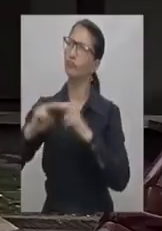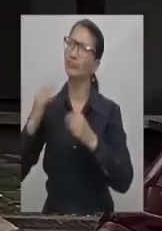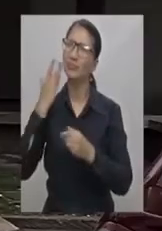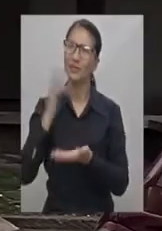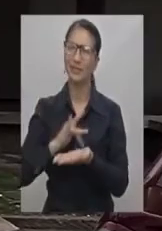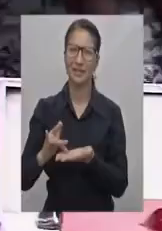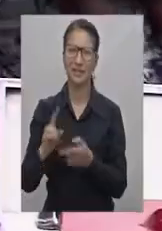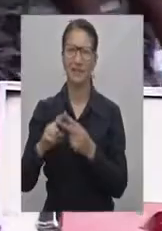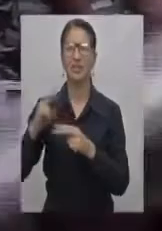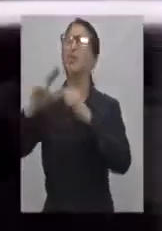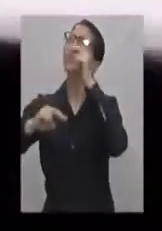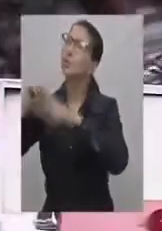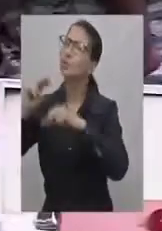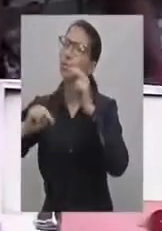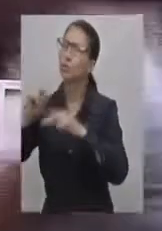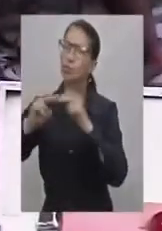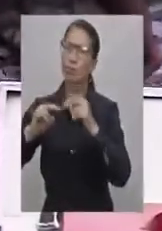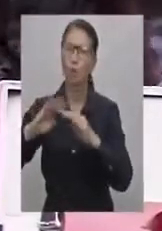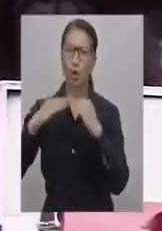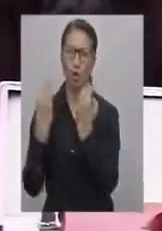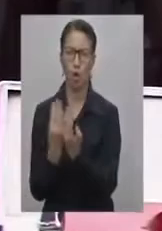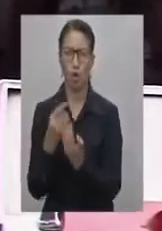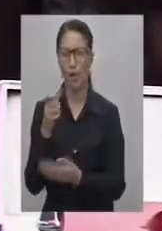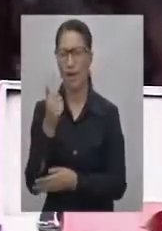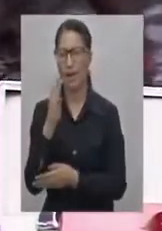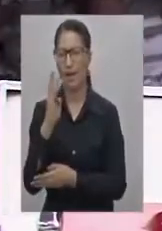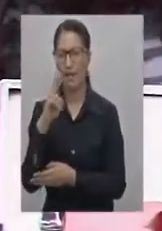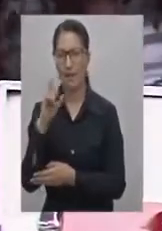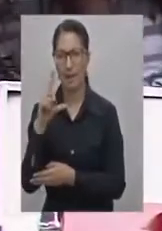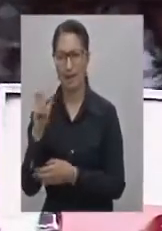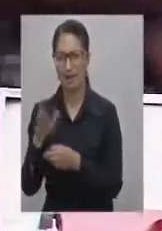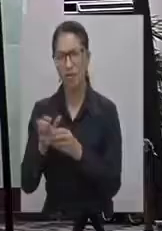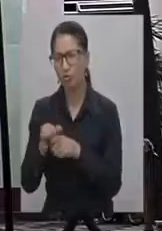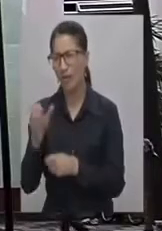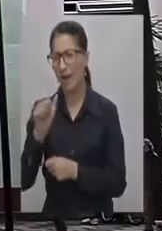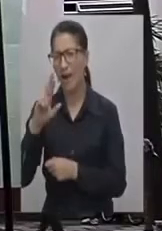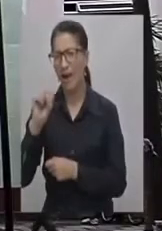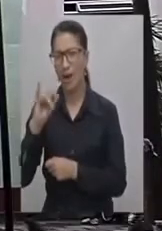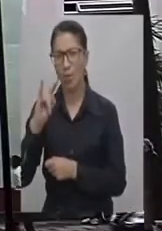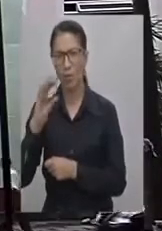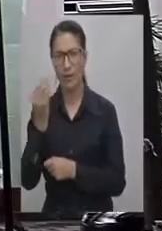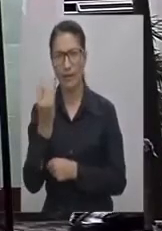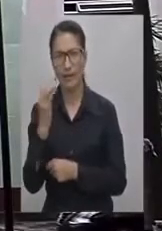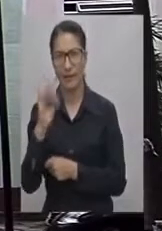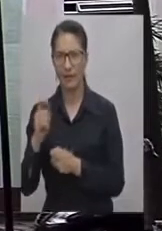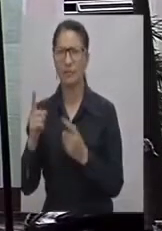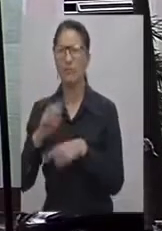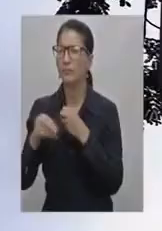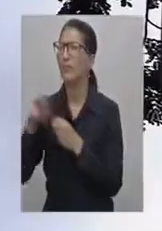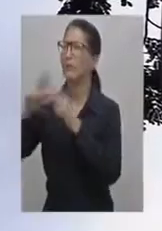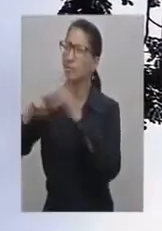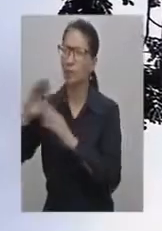infraestructura sanitaria, la construcción de la segunda etapa del Colegio Gabriel García Márquez en Arauquita, la construcción de un comedor escolar